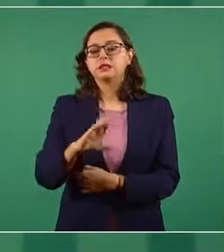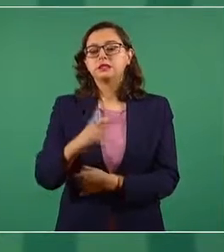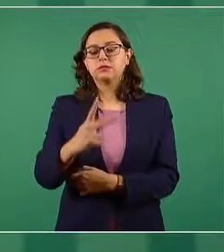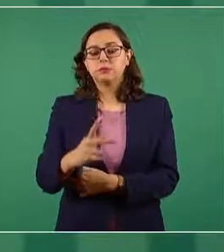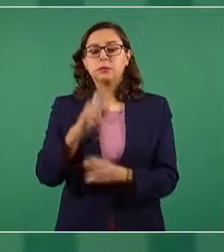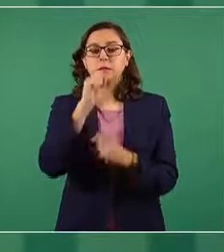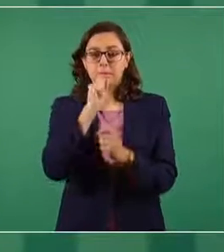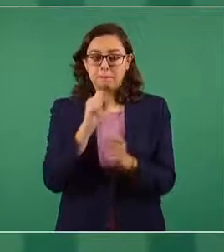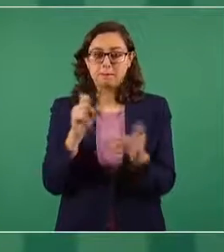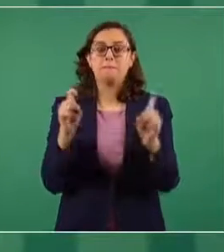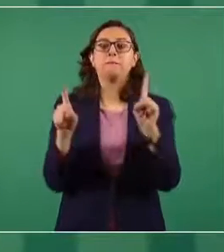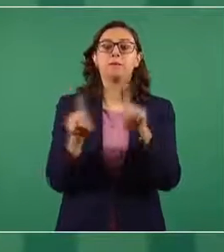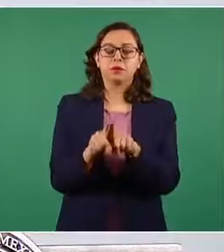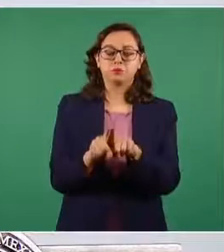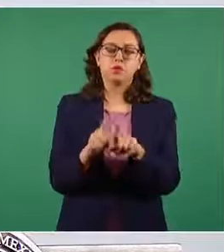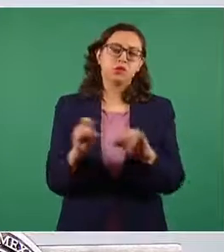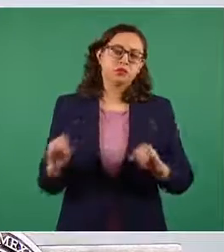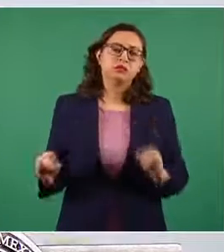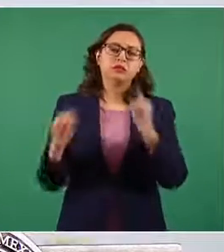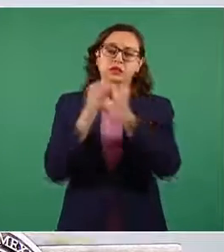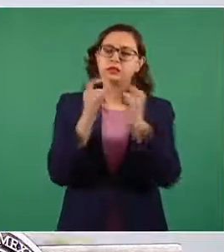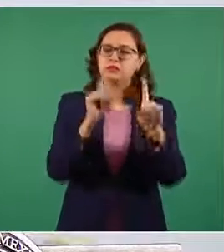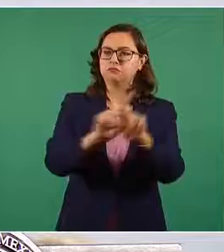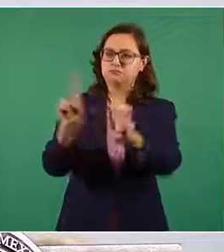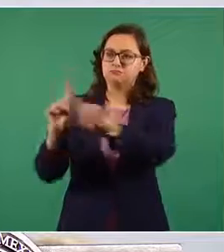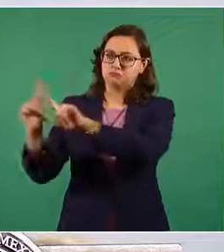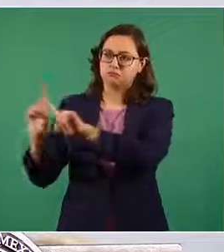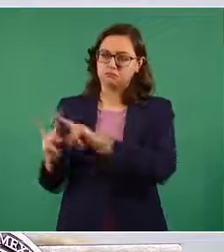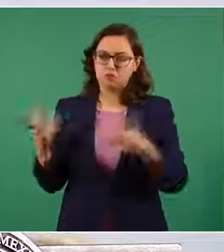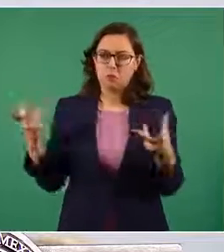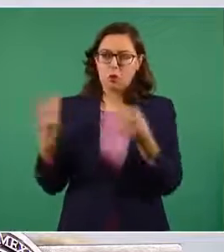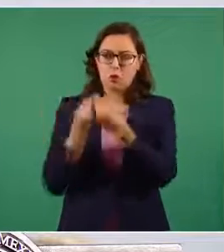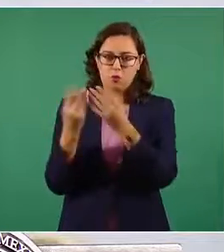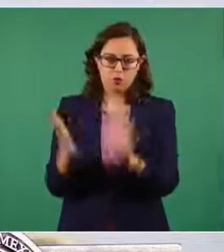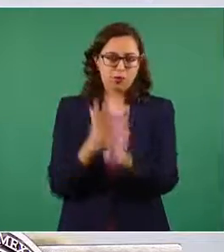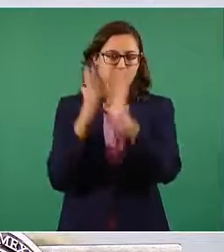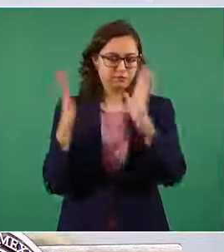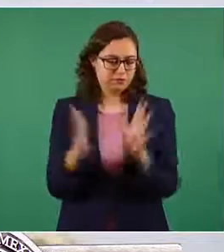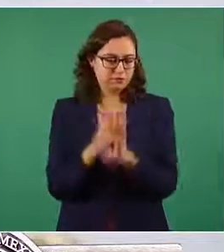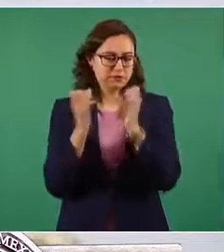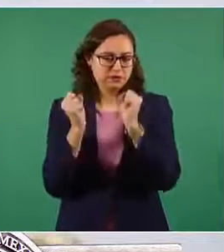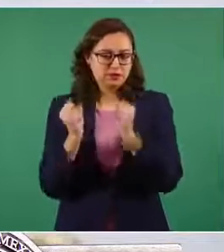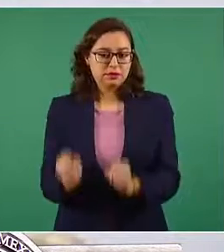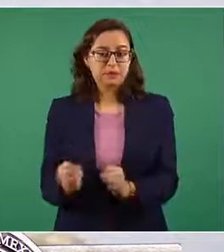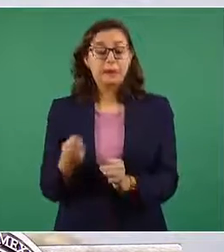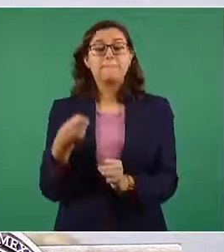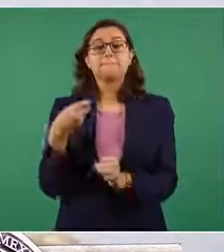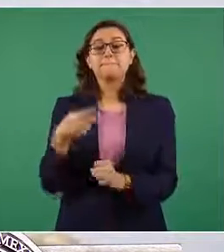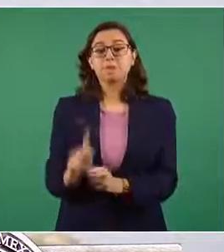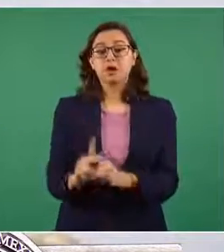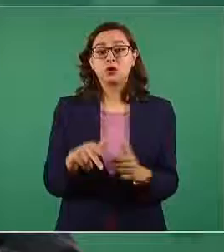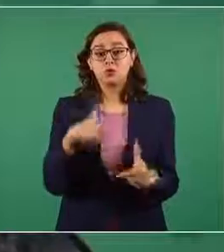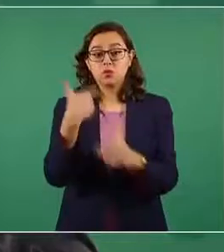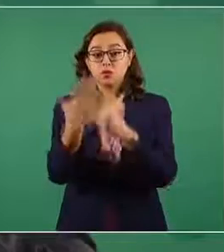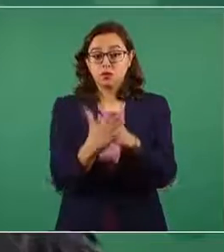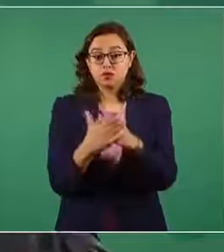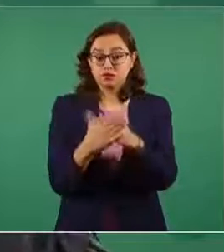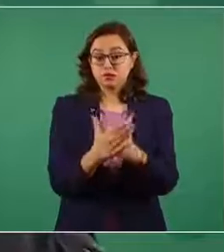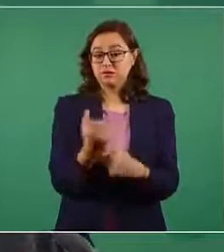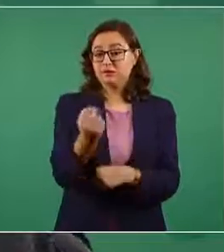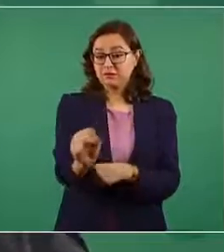y probablemente habrá desde luego otras dependencias que participen. Entonces, ¿cuál es el objetivo, en síntesis, de ese diálogo de alto nivel?